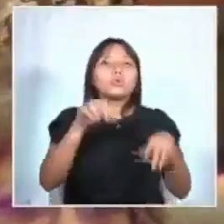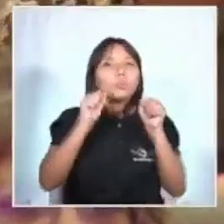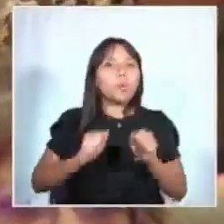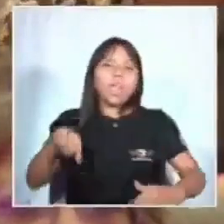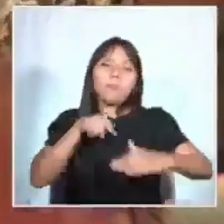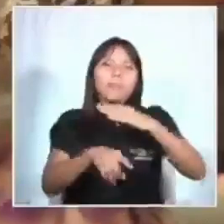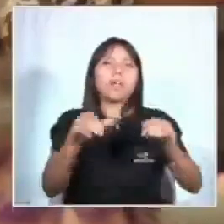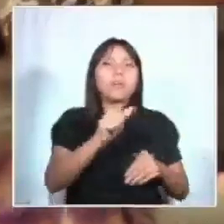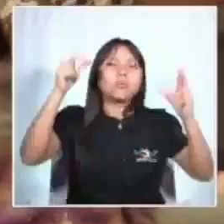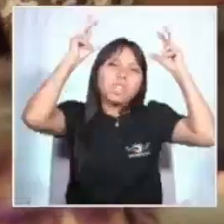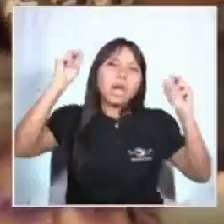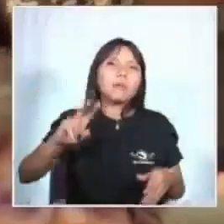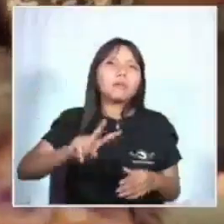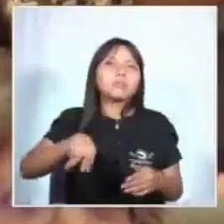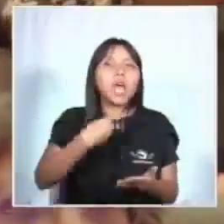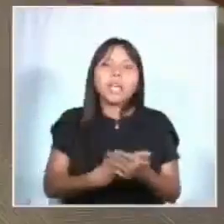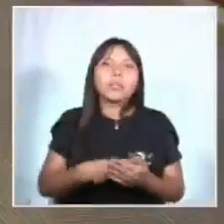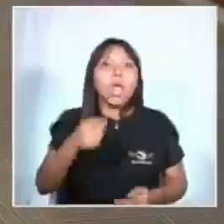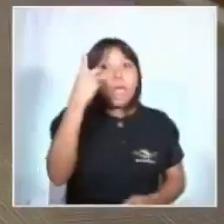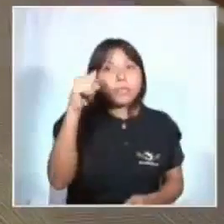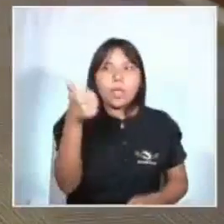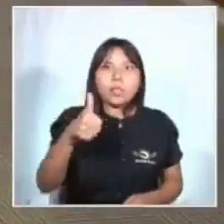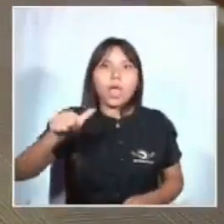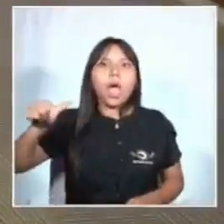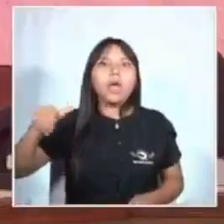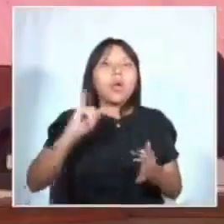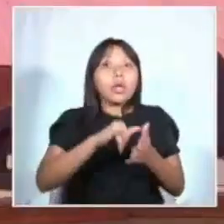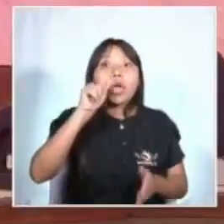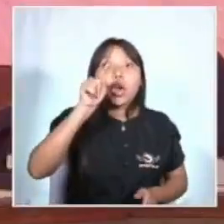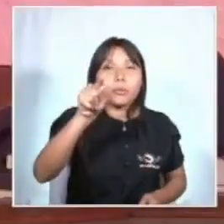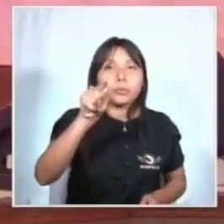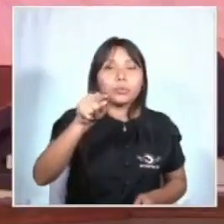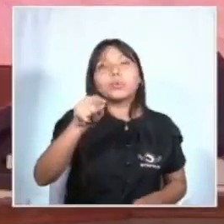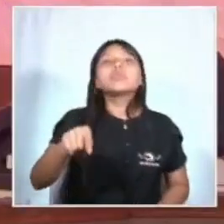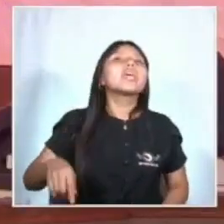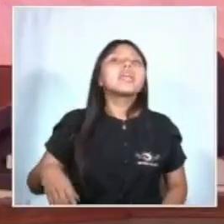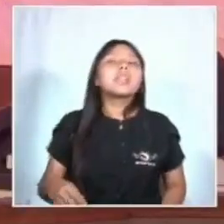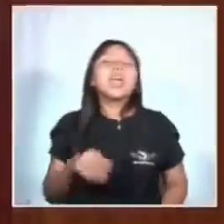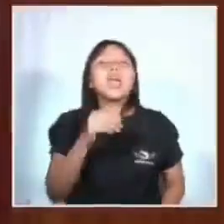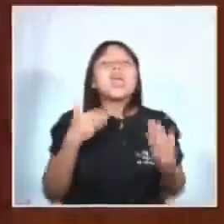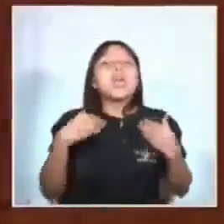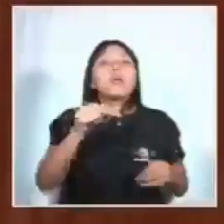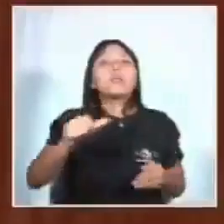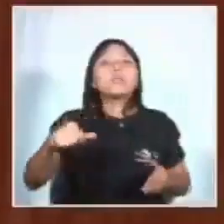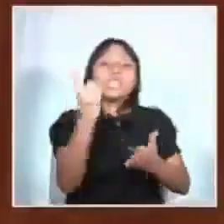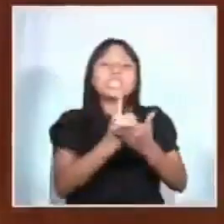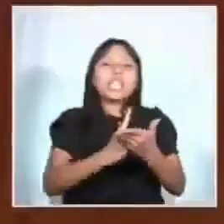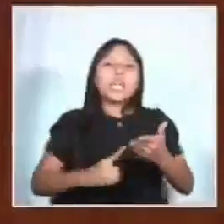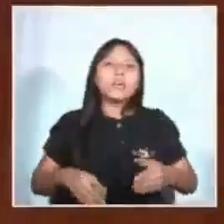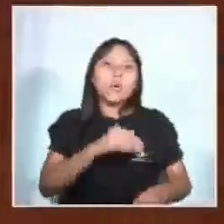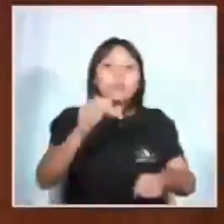¿Entiende algo en esta tarde? Que usted tiene un diseño y tiene un designio. Y usted no está acá para